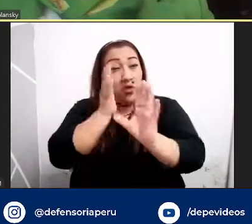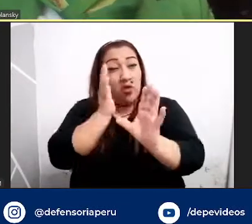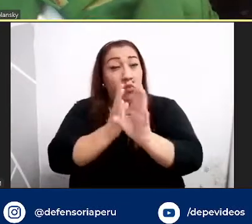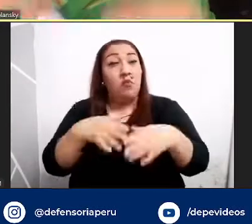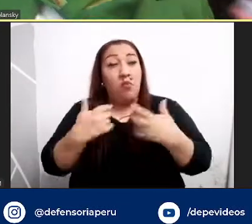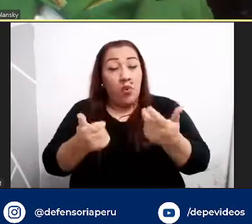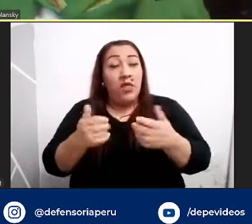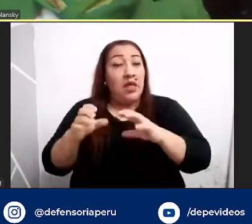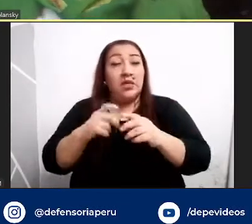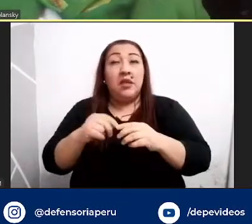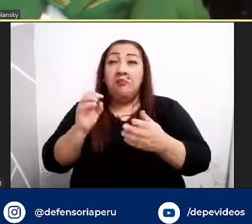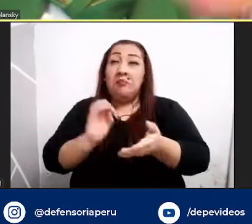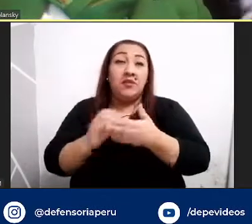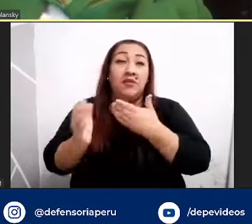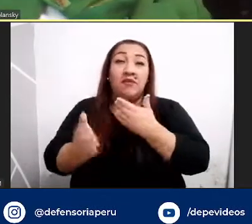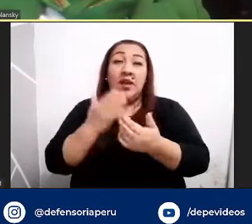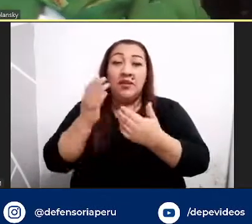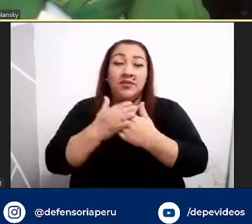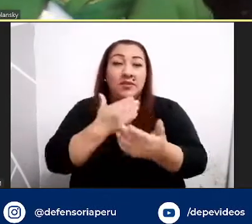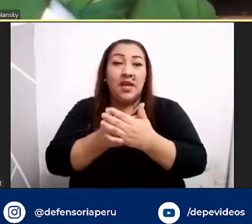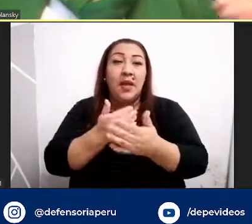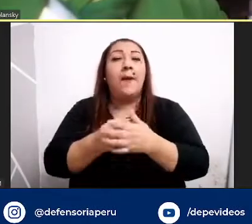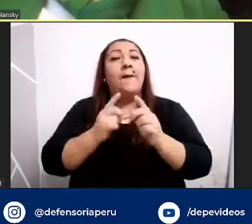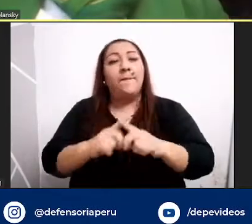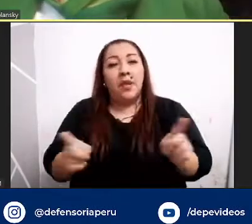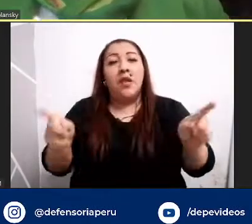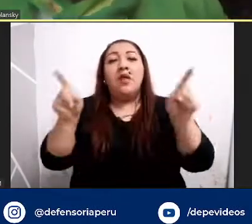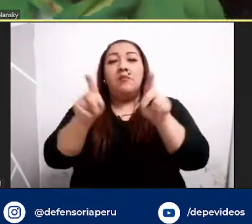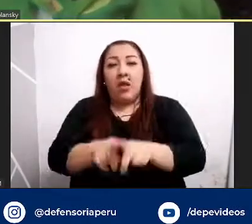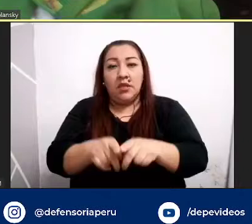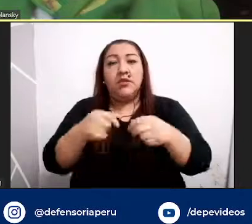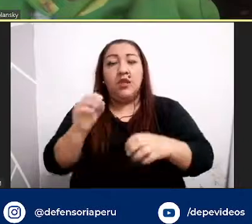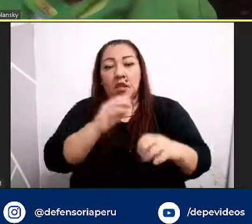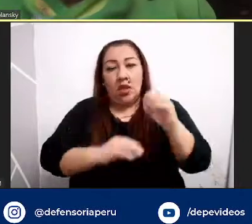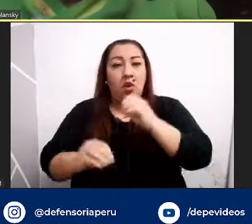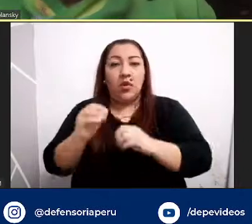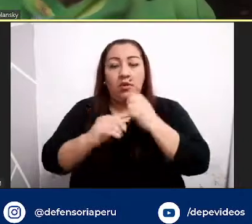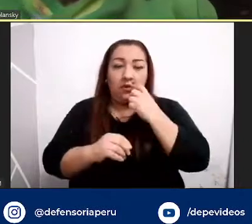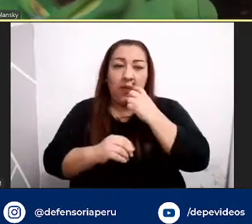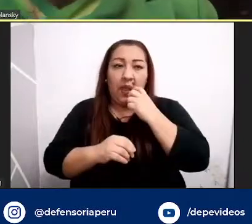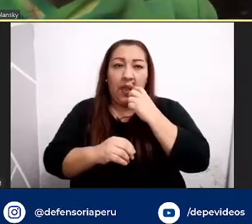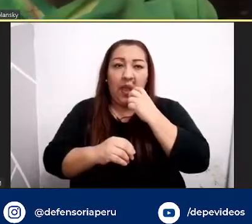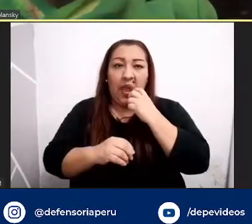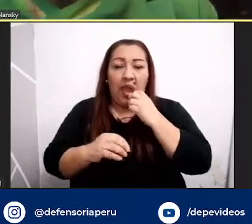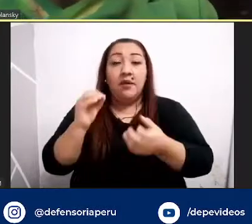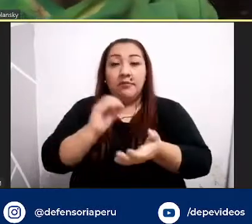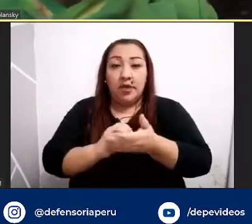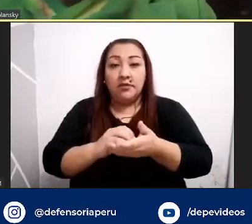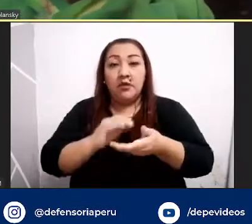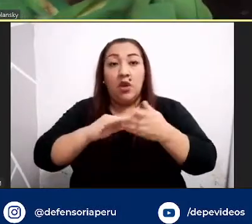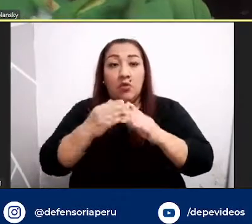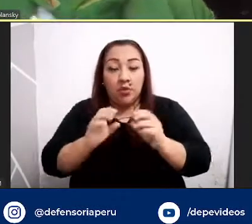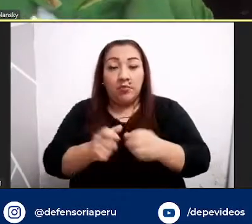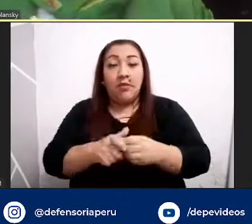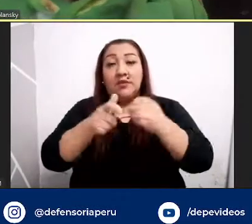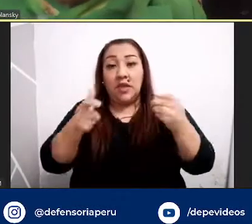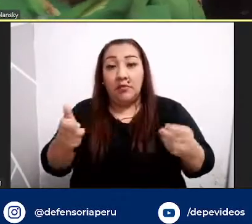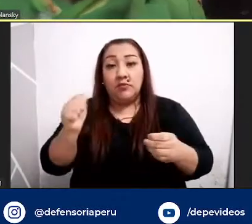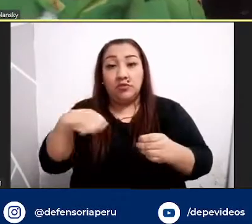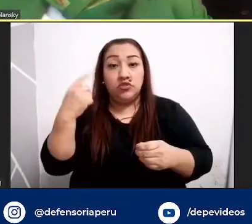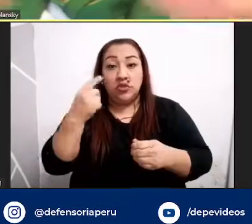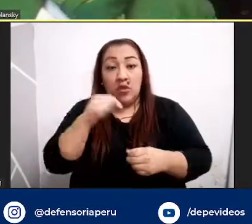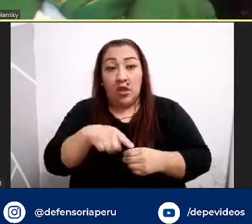se tiene que reorganizar más a colectivos más amplios, no solamente al individuo, sino a